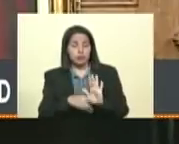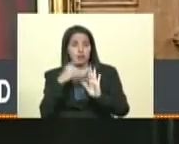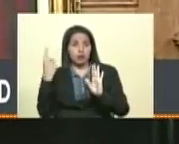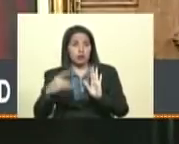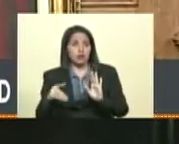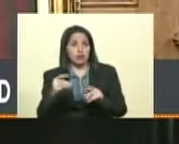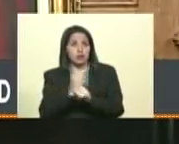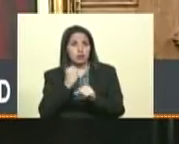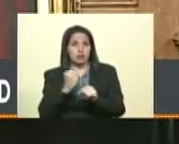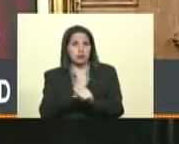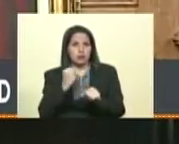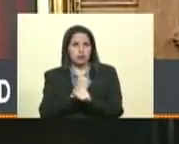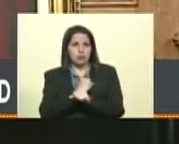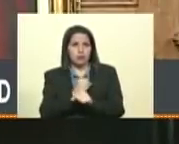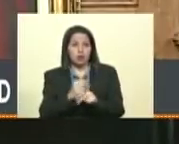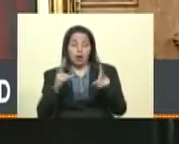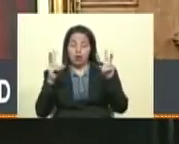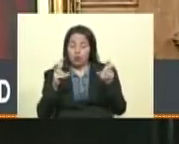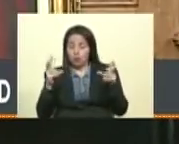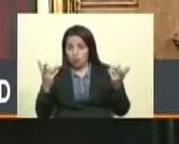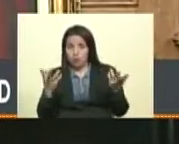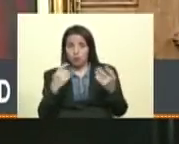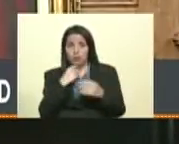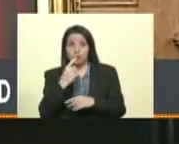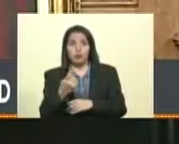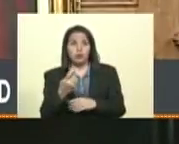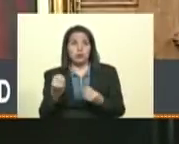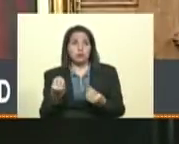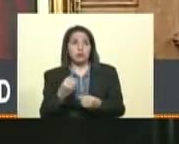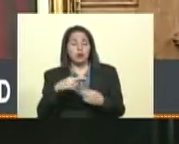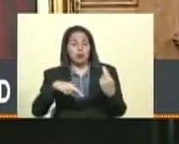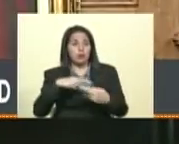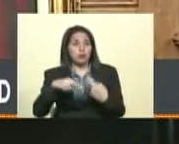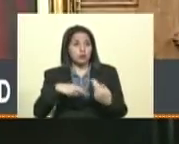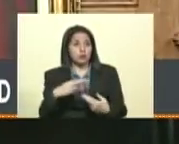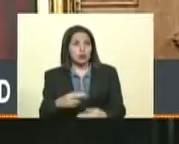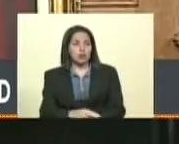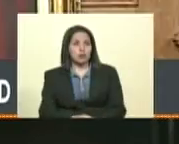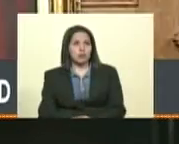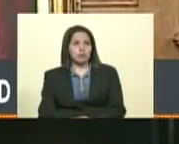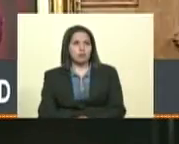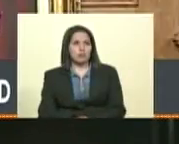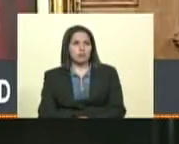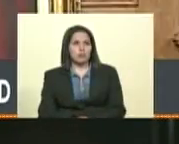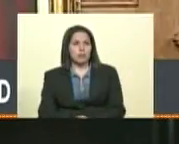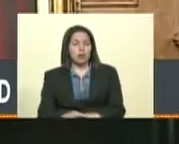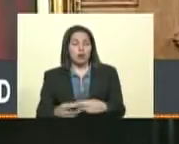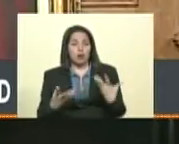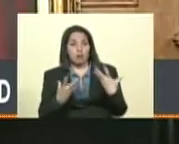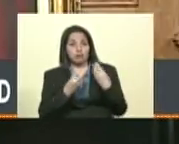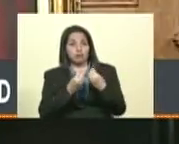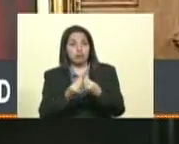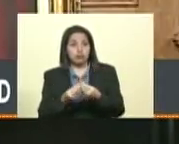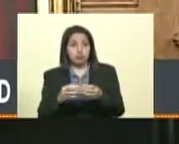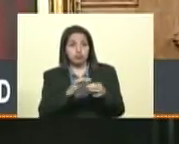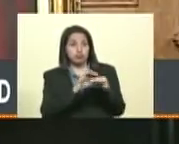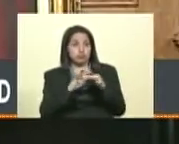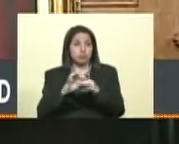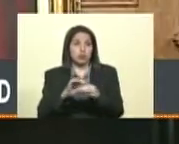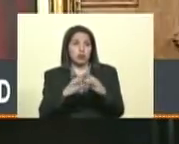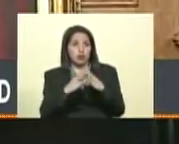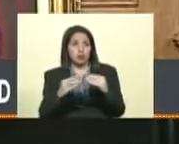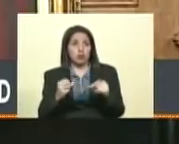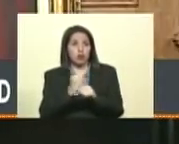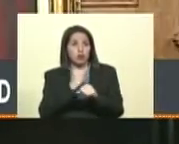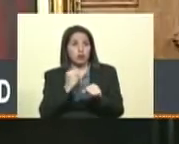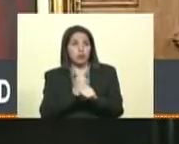de los trabajadores. Por eso es que es nuevo, nuevo y revolucionario. Nuevo por unificar a todos los trabajadores en una